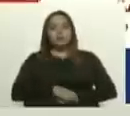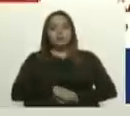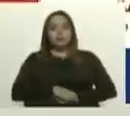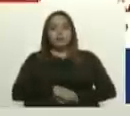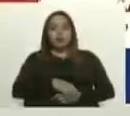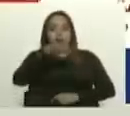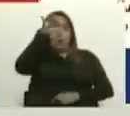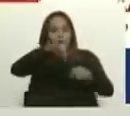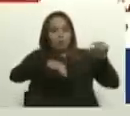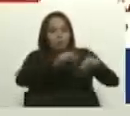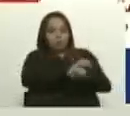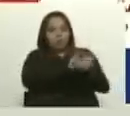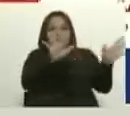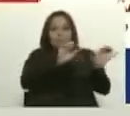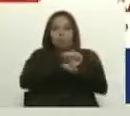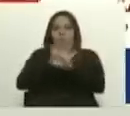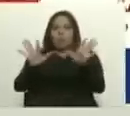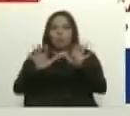bombardear